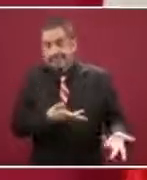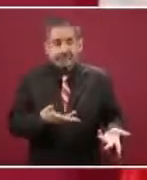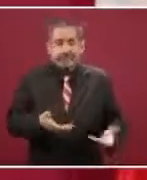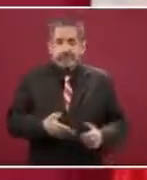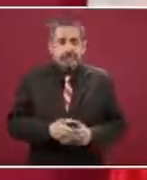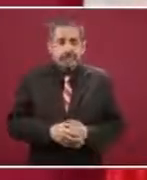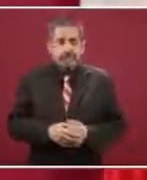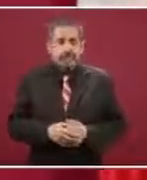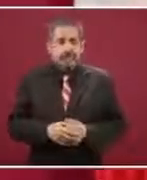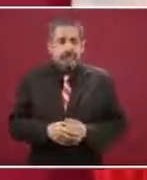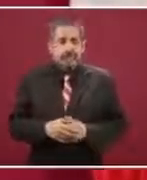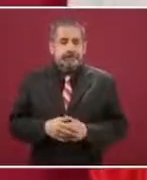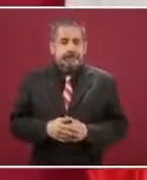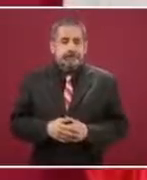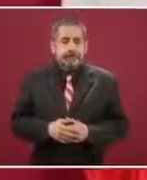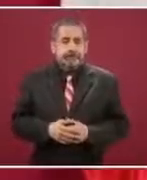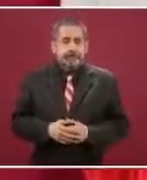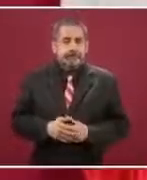por